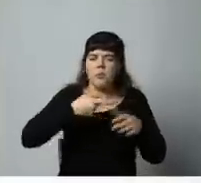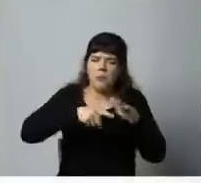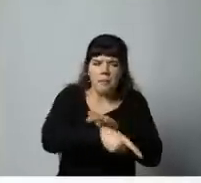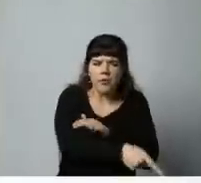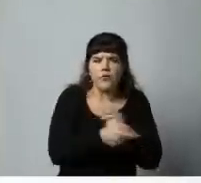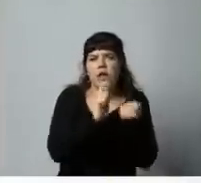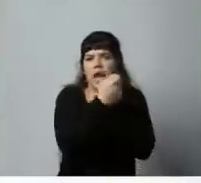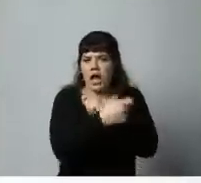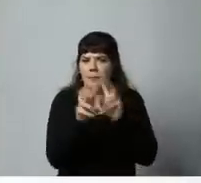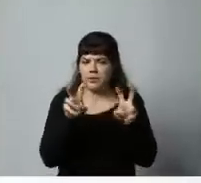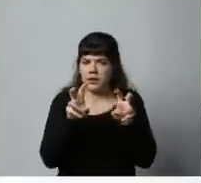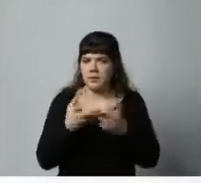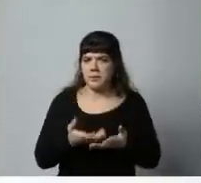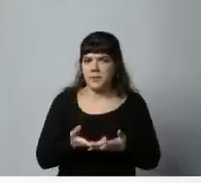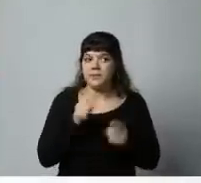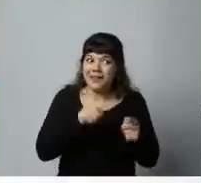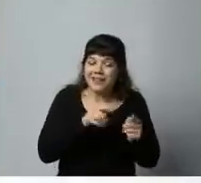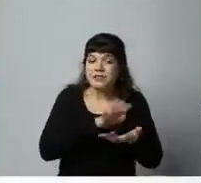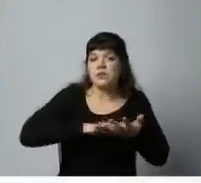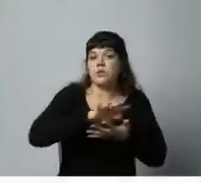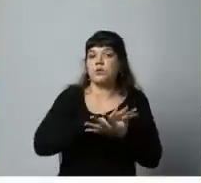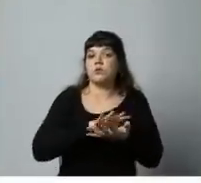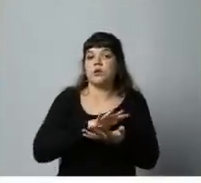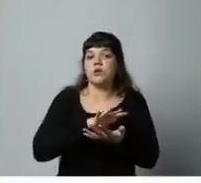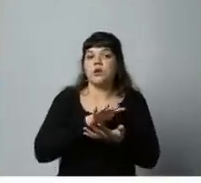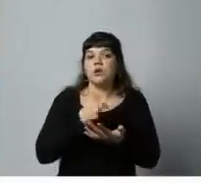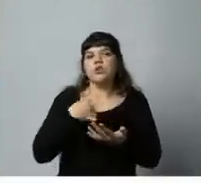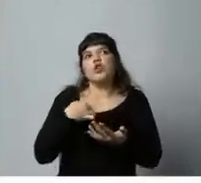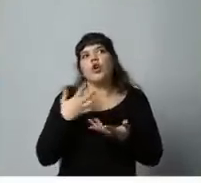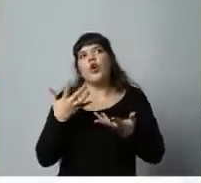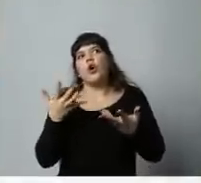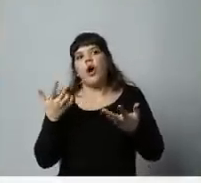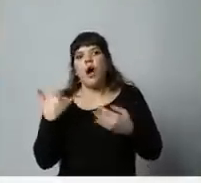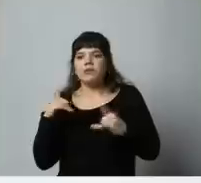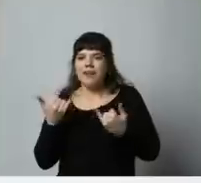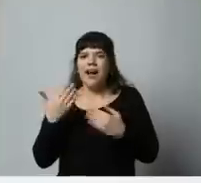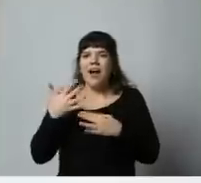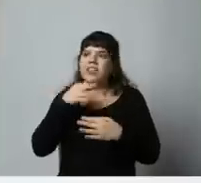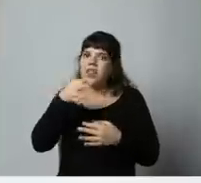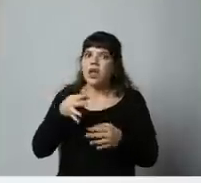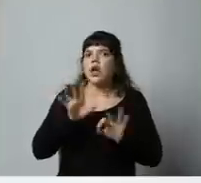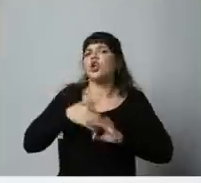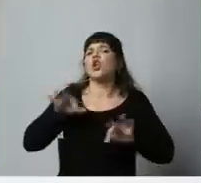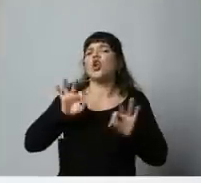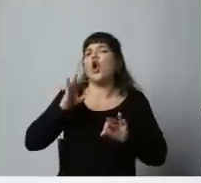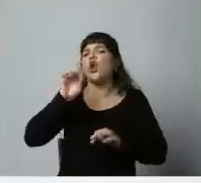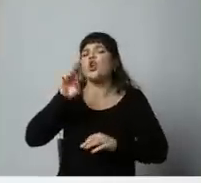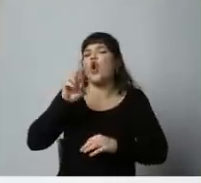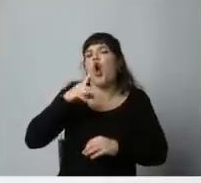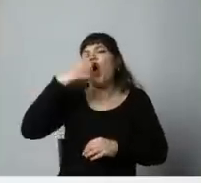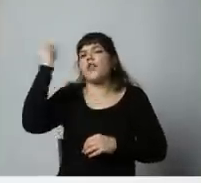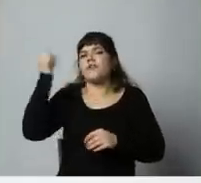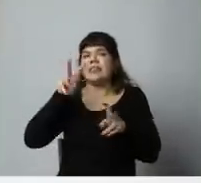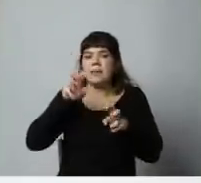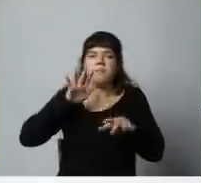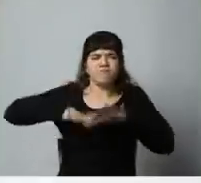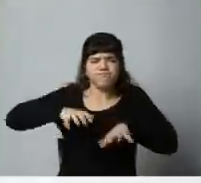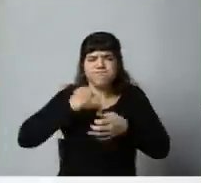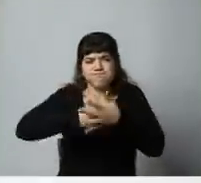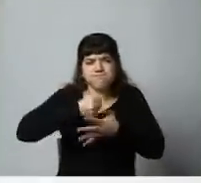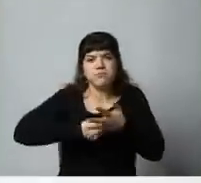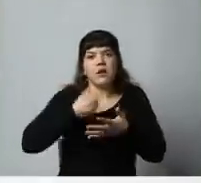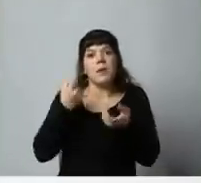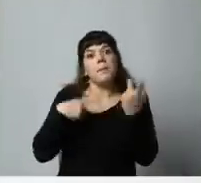cambios en ese sentido es que nosotros habíamos dicho no descartamos ninguna forma de la lucha